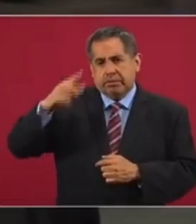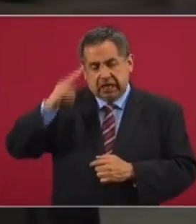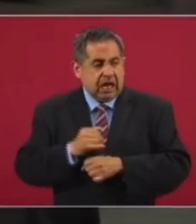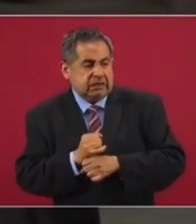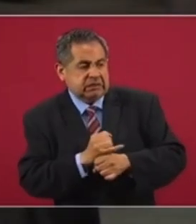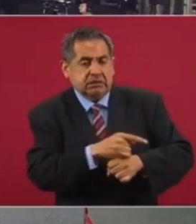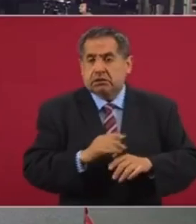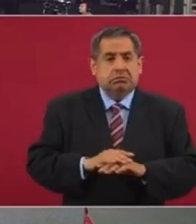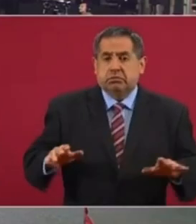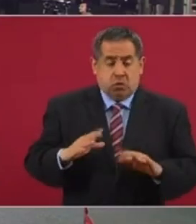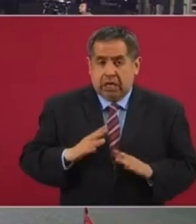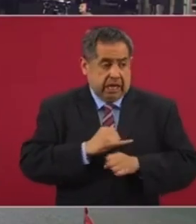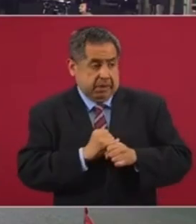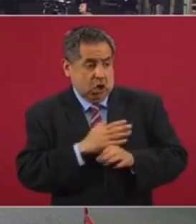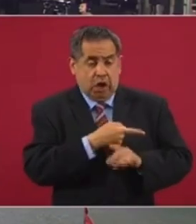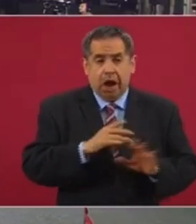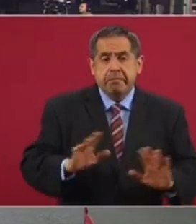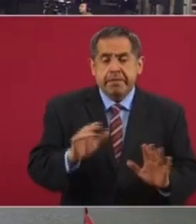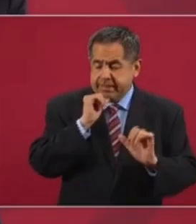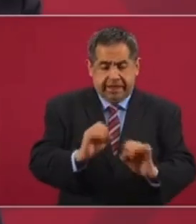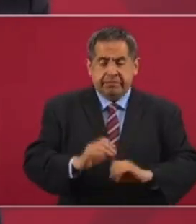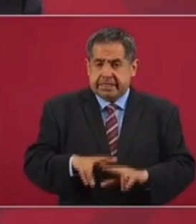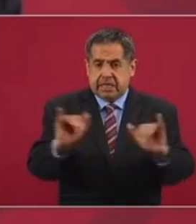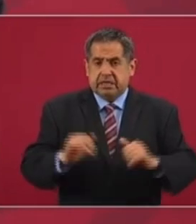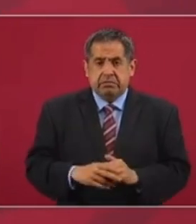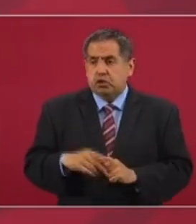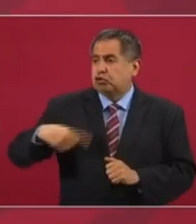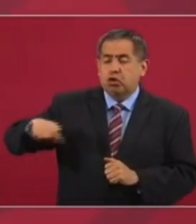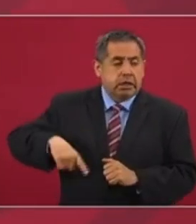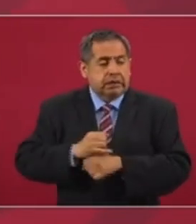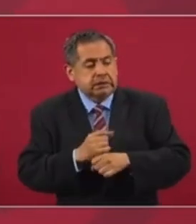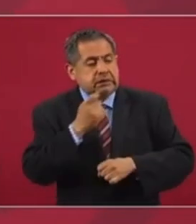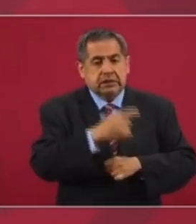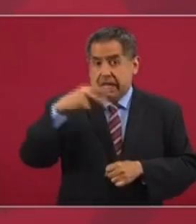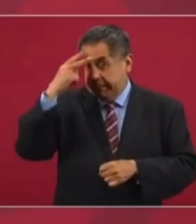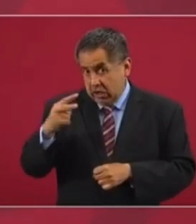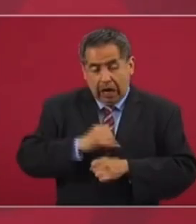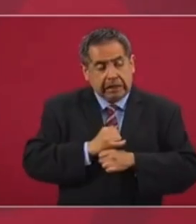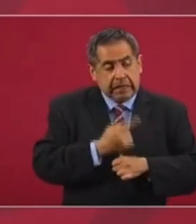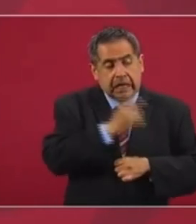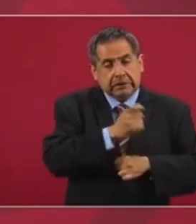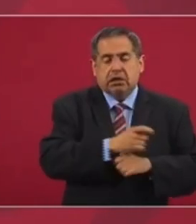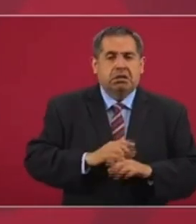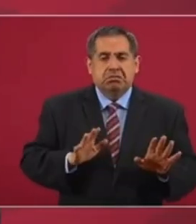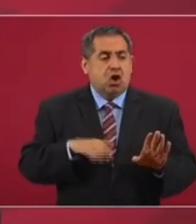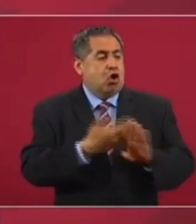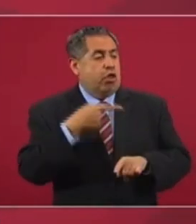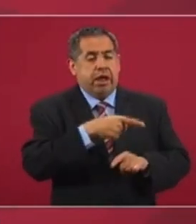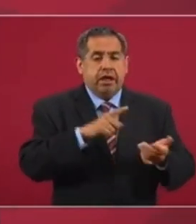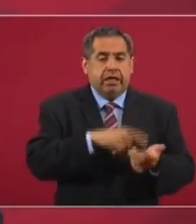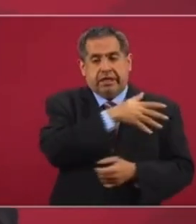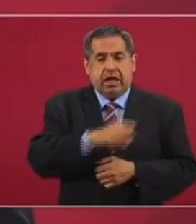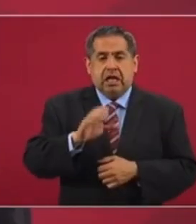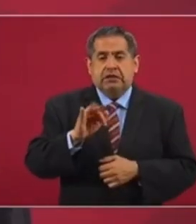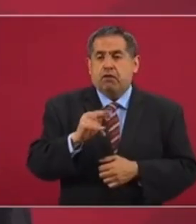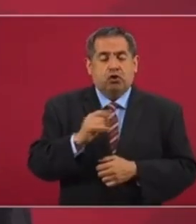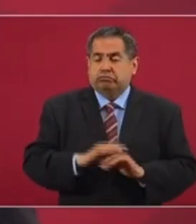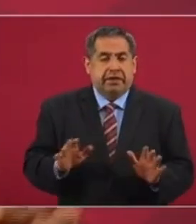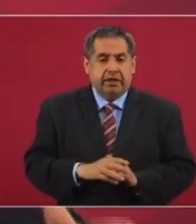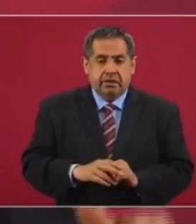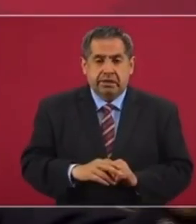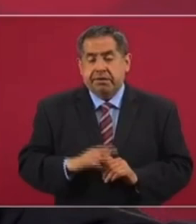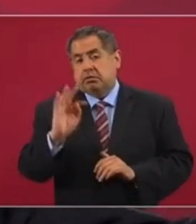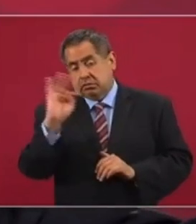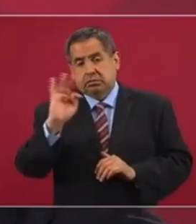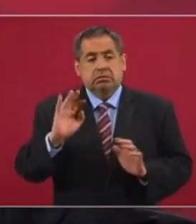mexicana? No existe ninguna investigación en México en contra del general Cienfuegos que